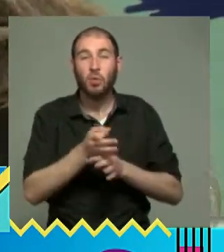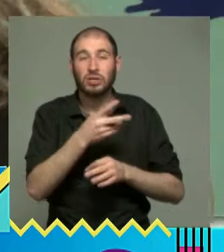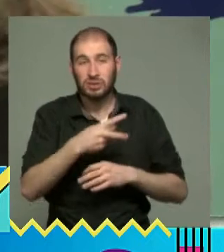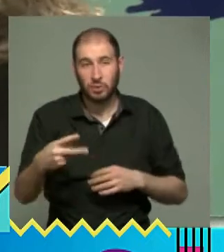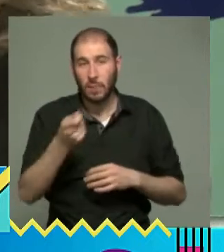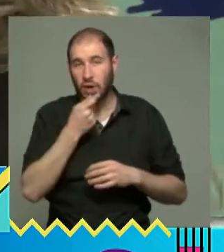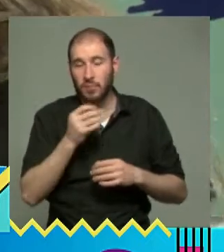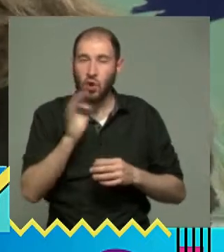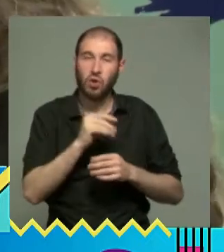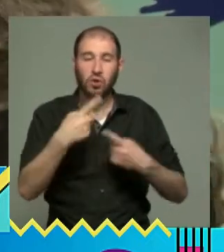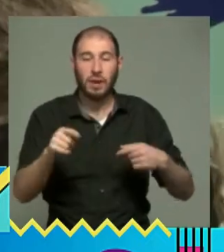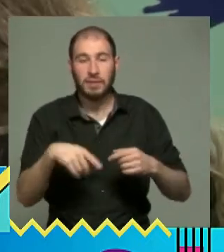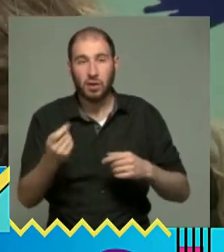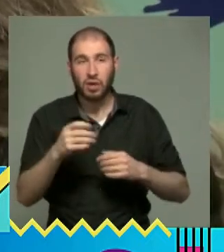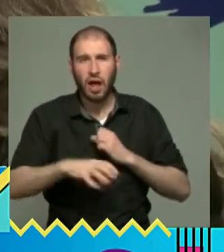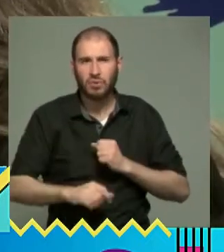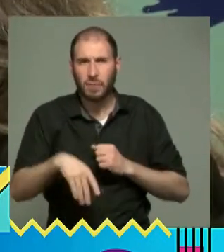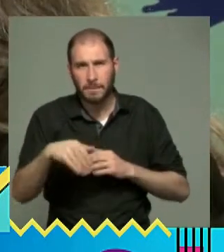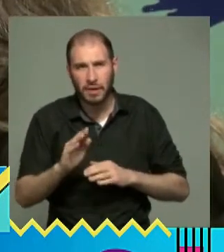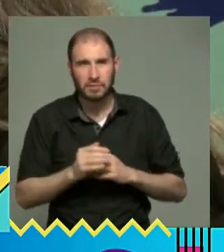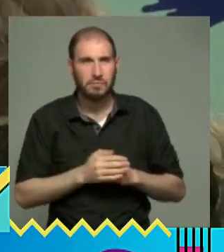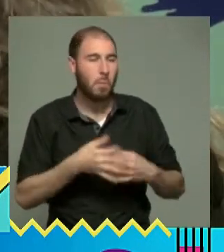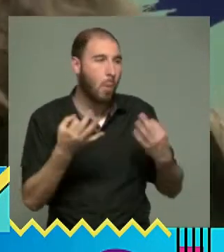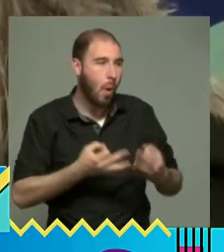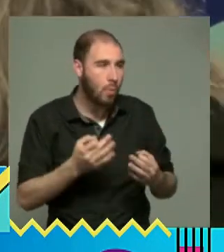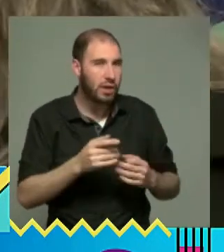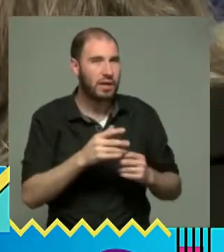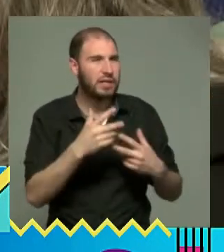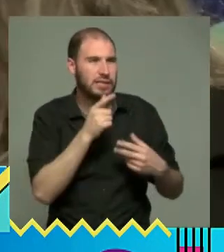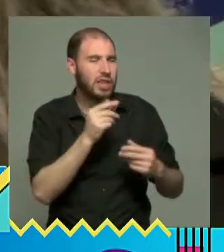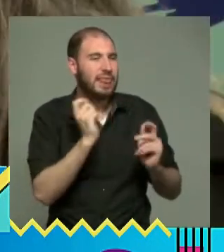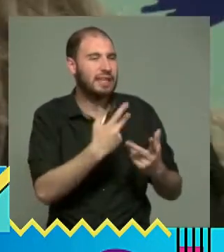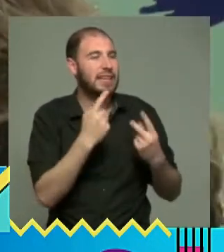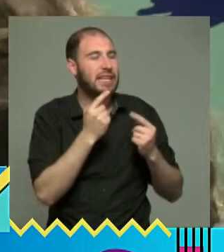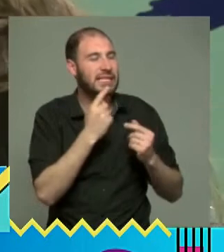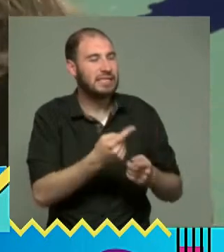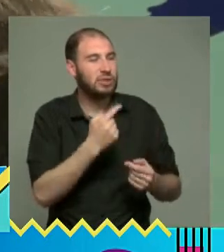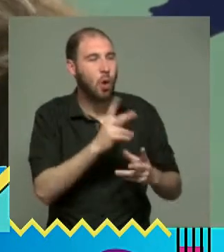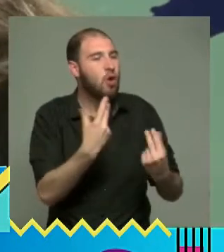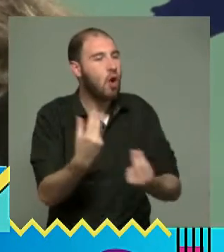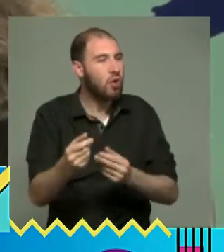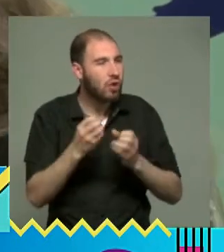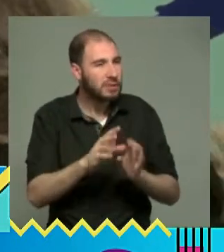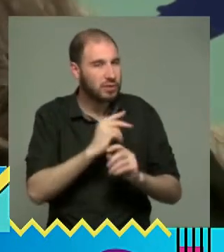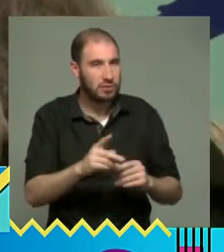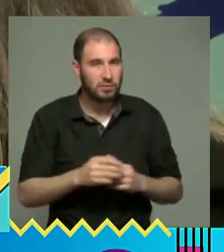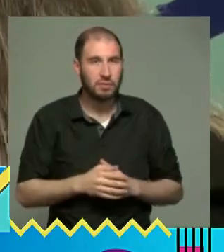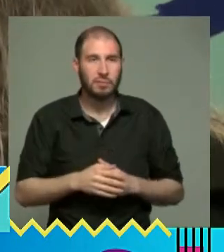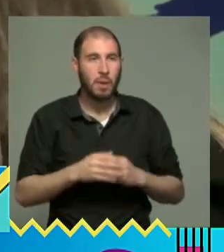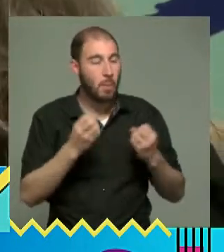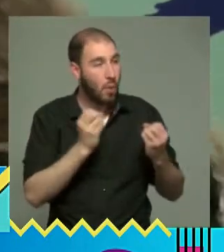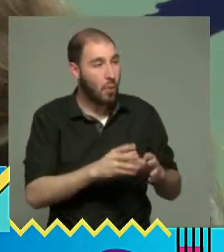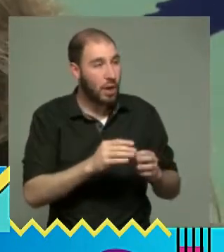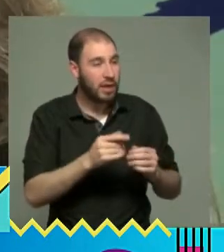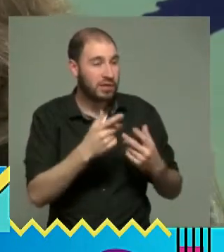por ejemplo, o de otras herramientas, no hubiera más aborto? Sería buenísimo que ¿Vos no sos se nieguen consciente que a la tanto mujer que se le raspan el implemente? útero y después le baja Sería muchísimo genial la que posibilidad